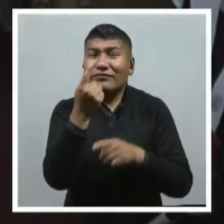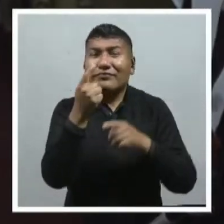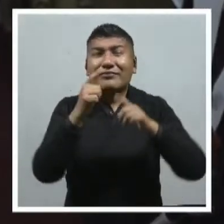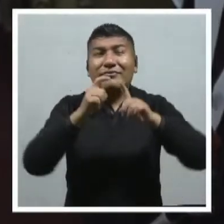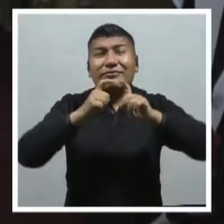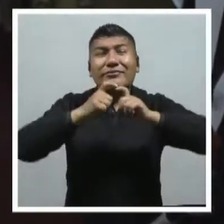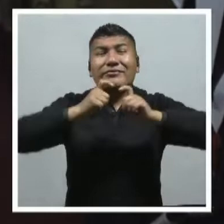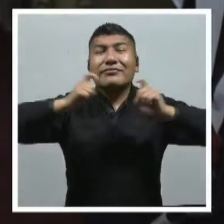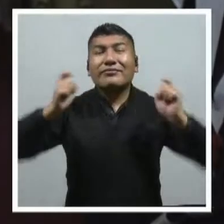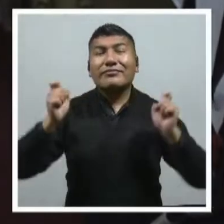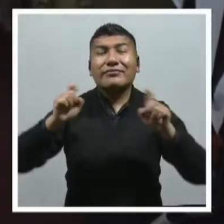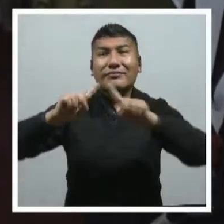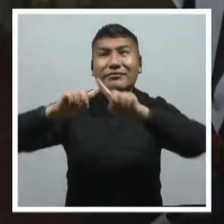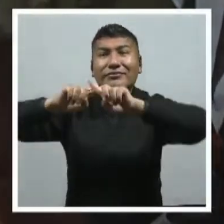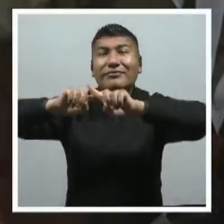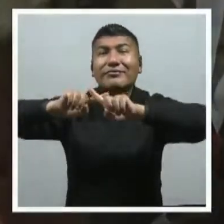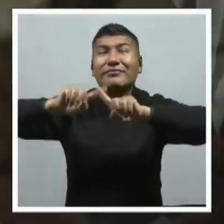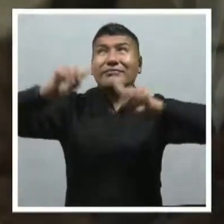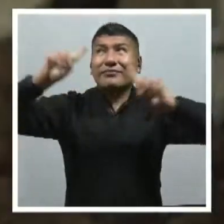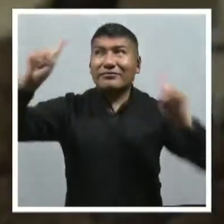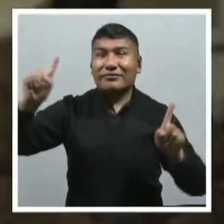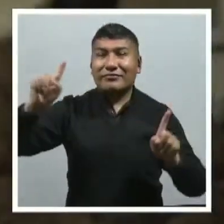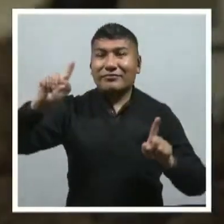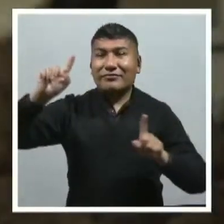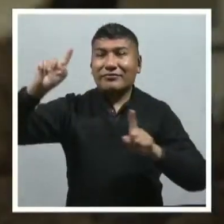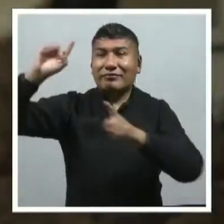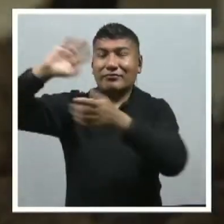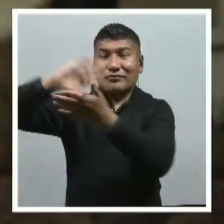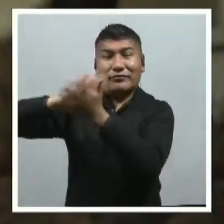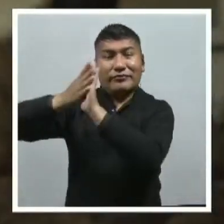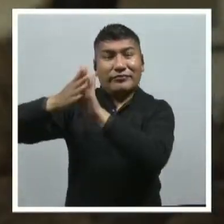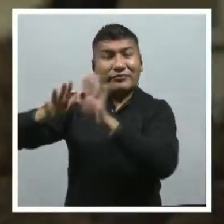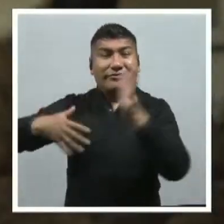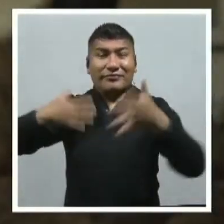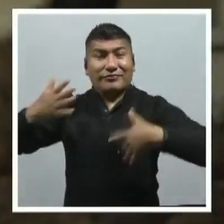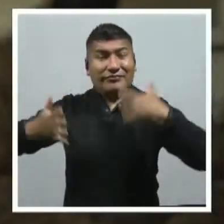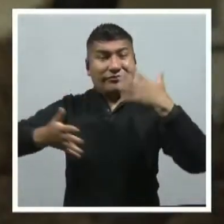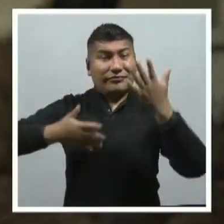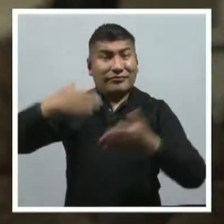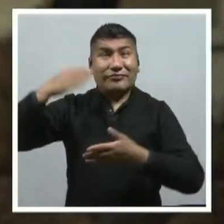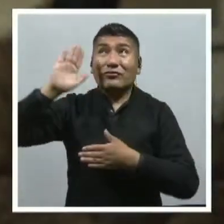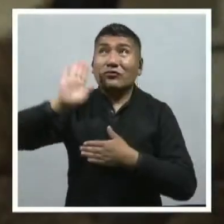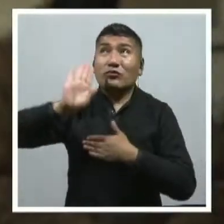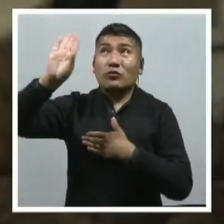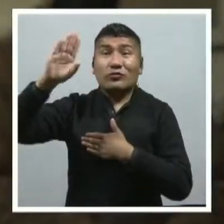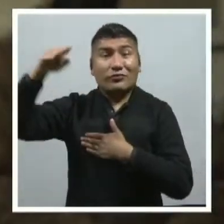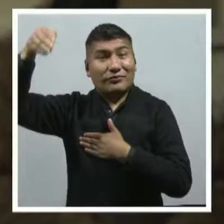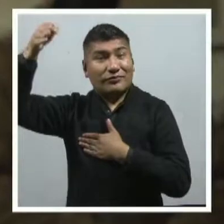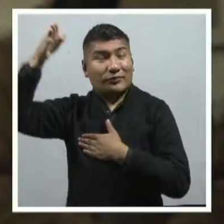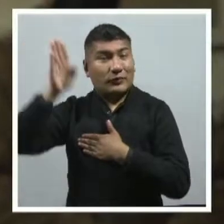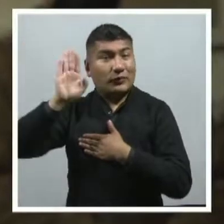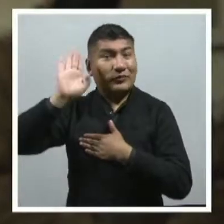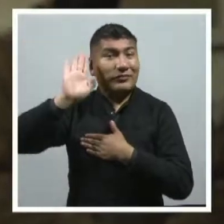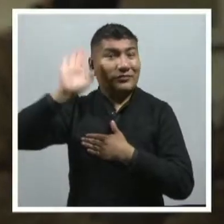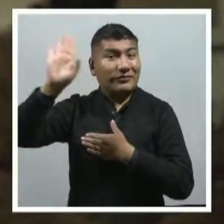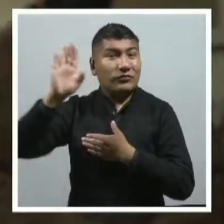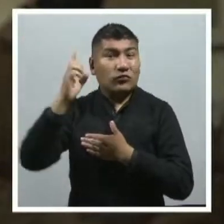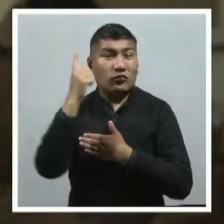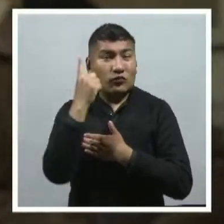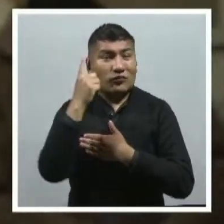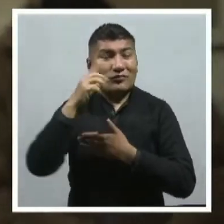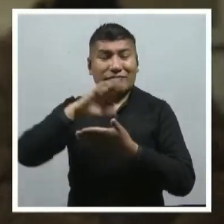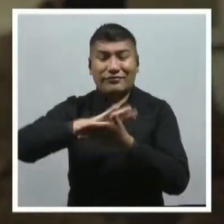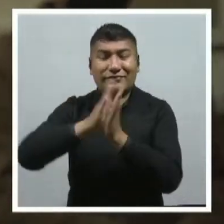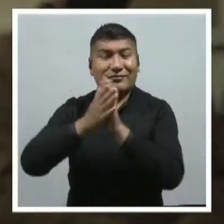diferencia. La paz y la felicidad que nos ofrece Dios es una paz